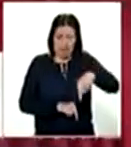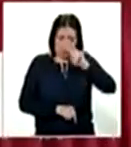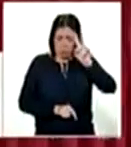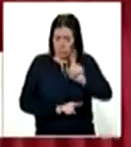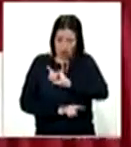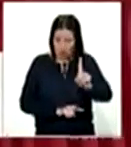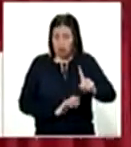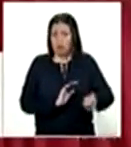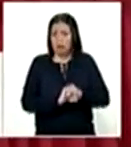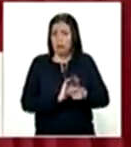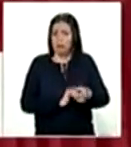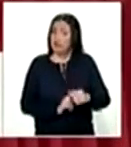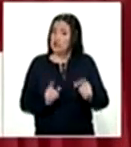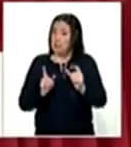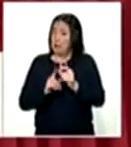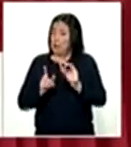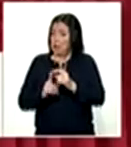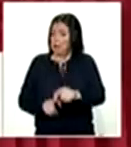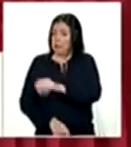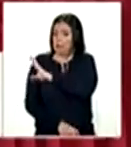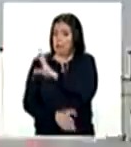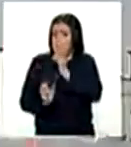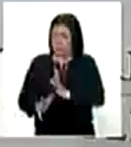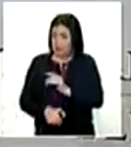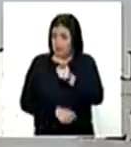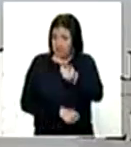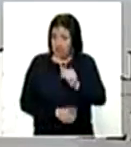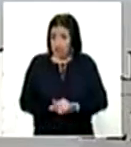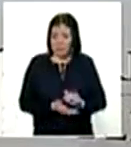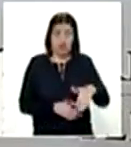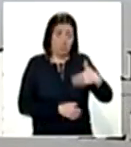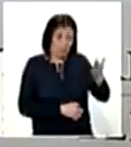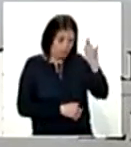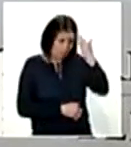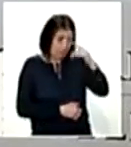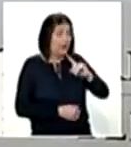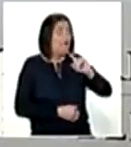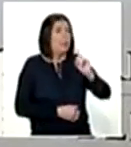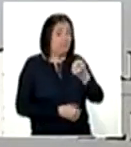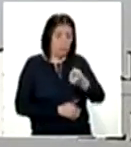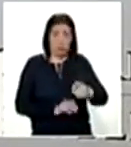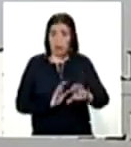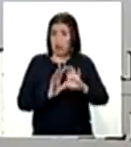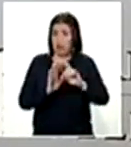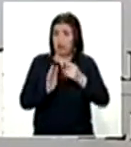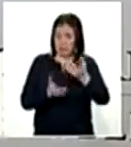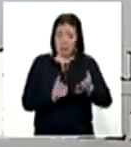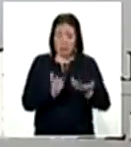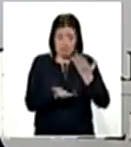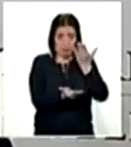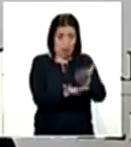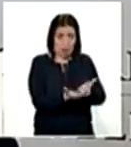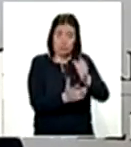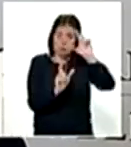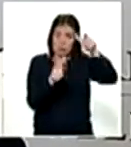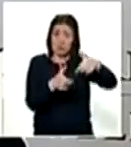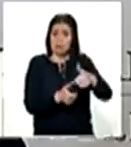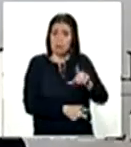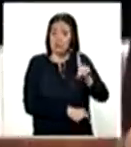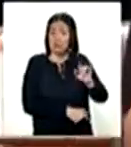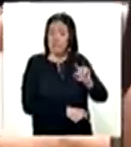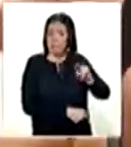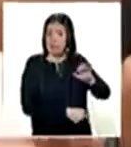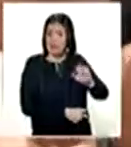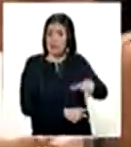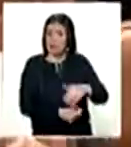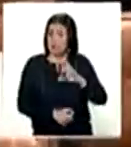las primeras palabras del fiscal de la Nación, Pablo Sánchez, tras conocerse la denuncia constitucional que presentó el congresista Daniel Saraverri en su contra